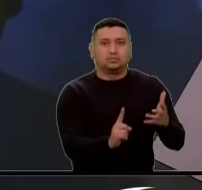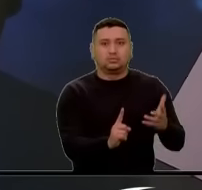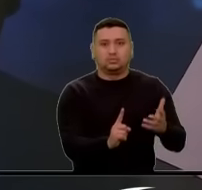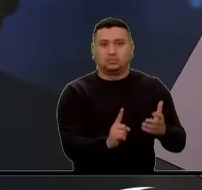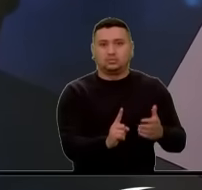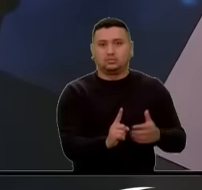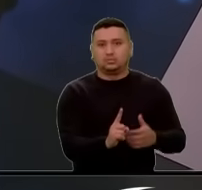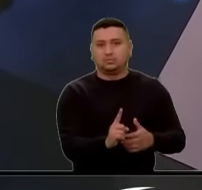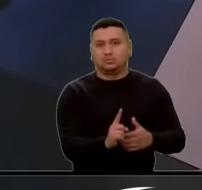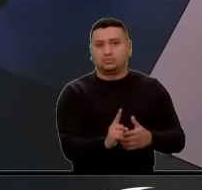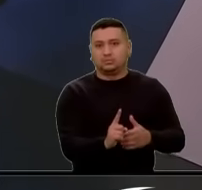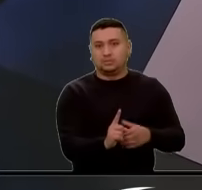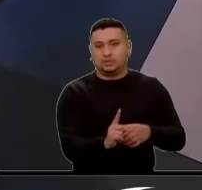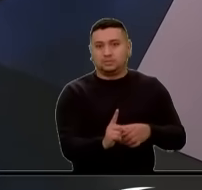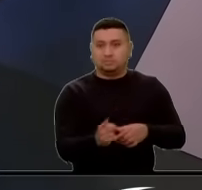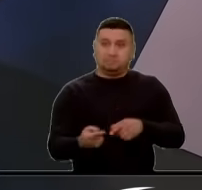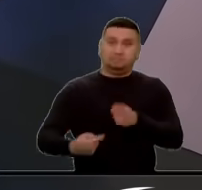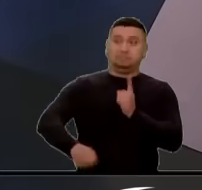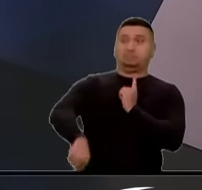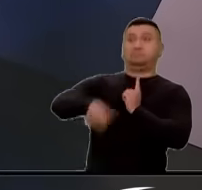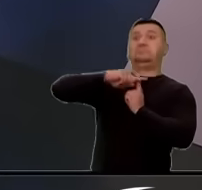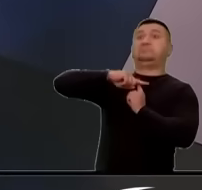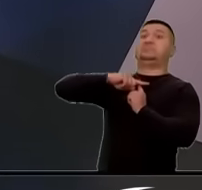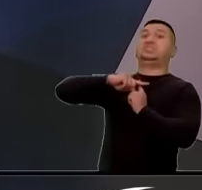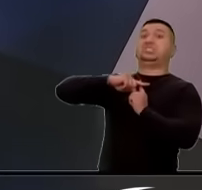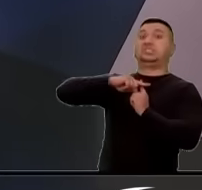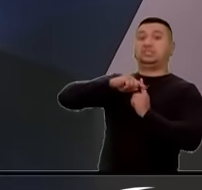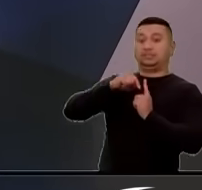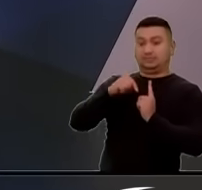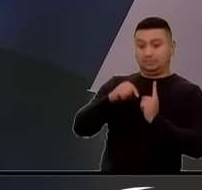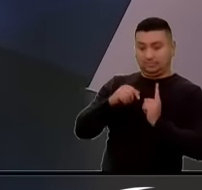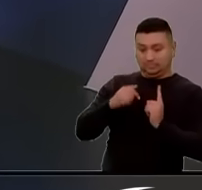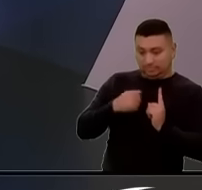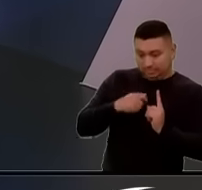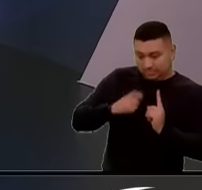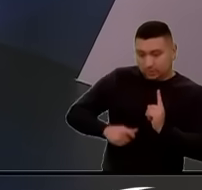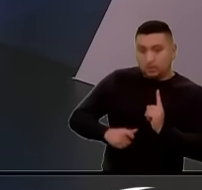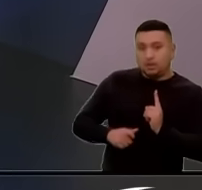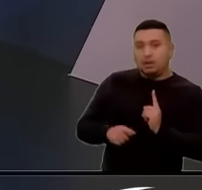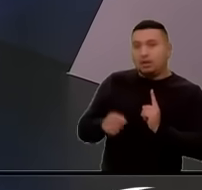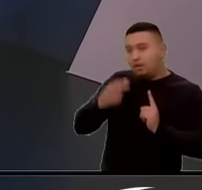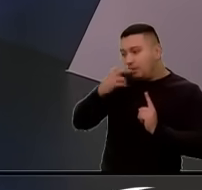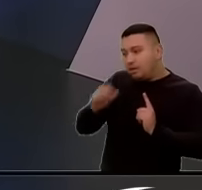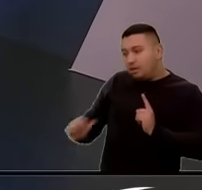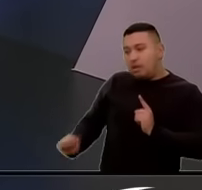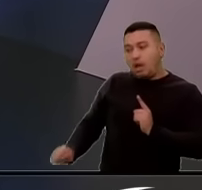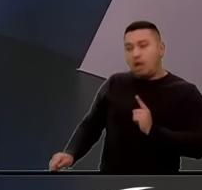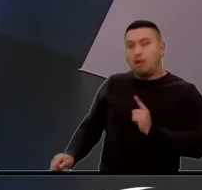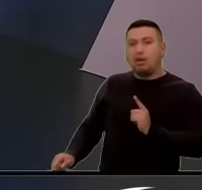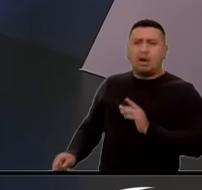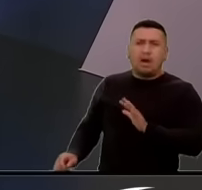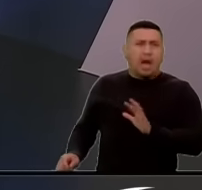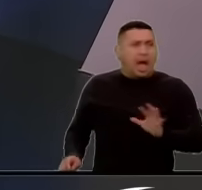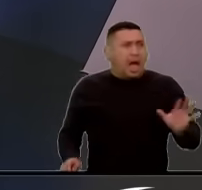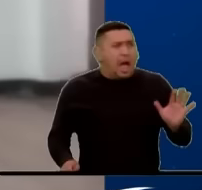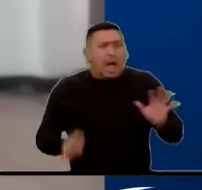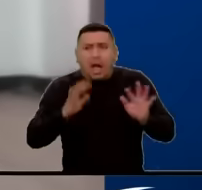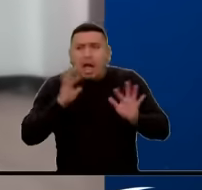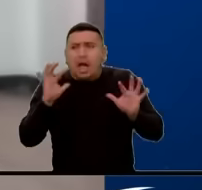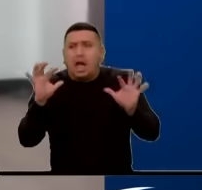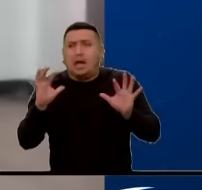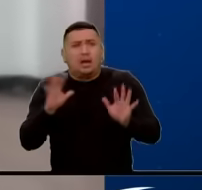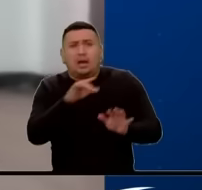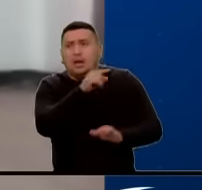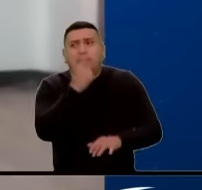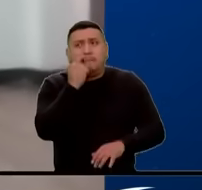porque ella le dice a usted papá, ¿no? Usted es el tío, pero le dice papá. Sí, claro, bendito sea Dios, la reacción